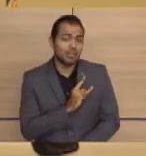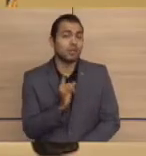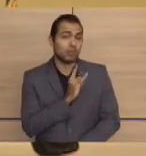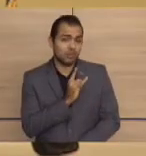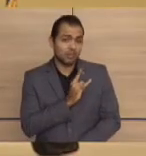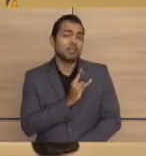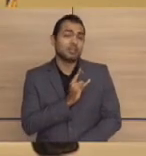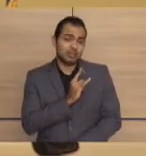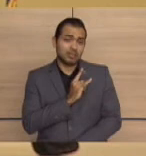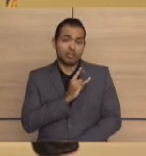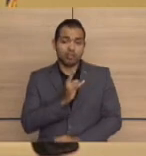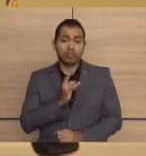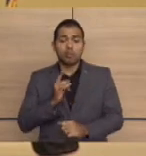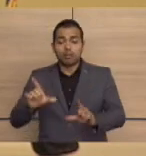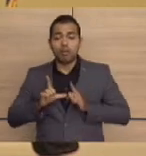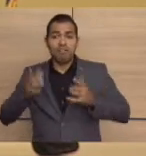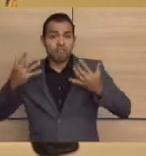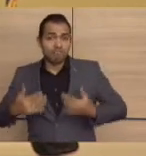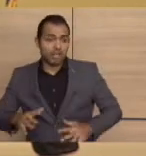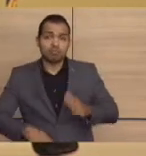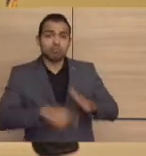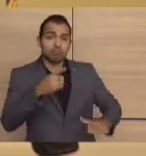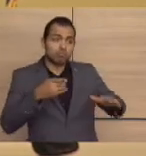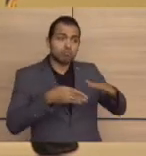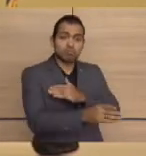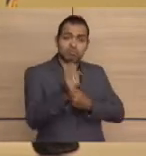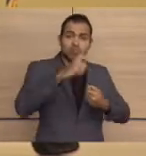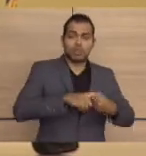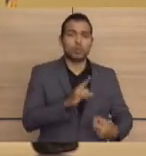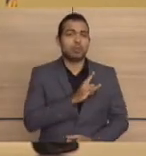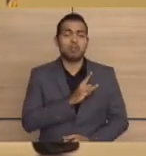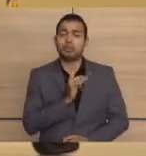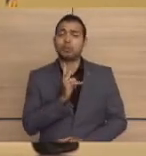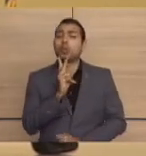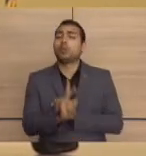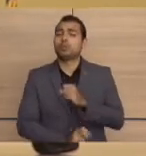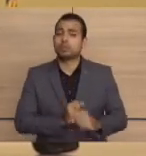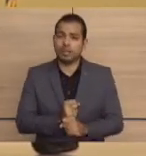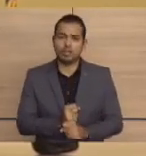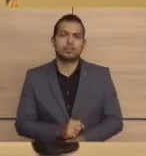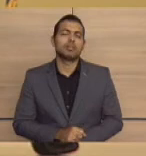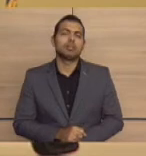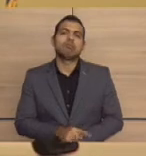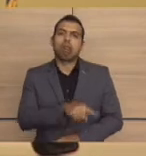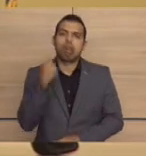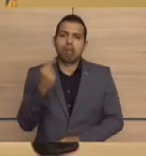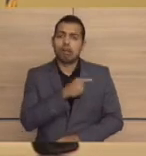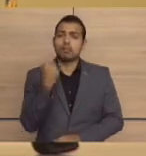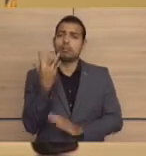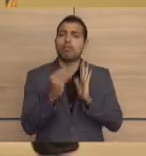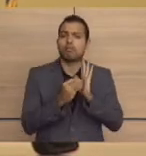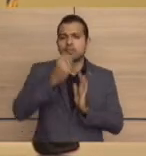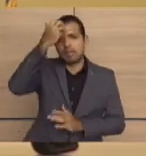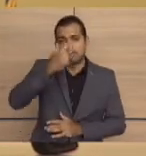lograr cursar una carrera profesional. A una universidad privada pues era un poco complejo por el asunto del